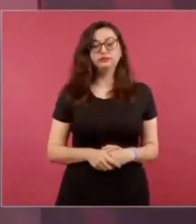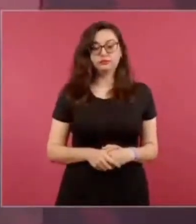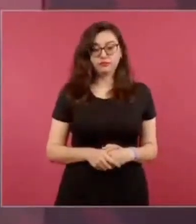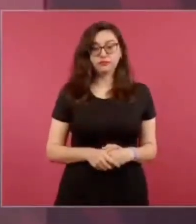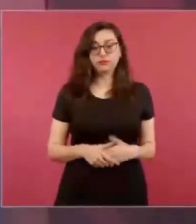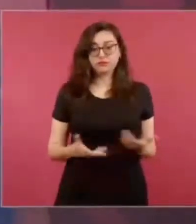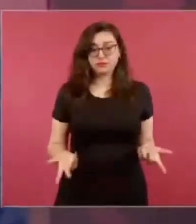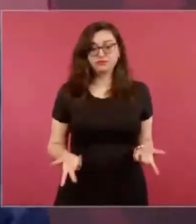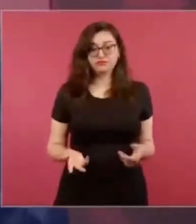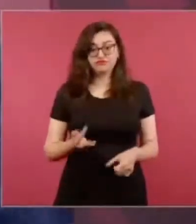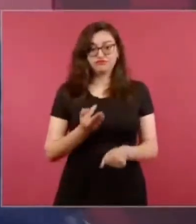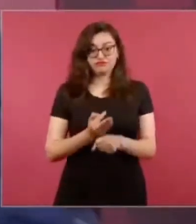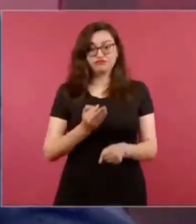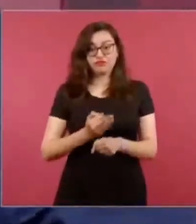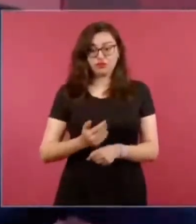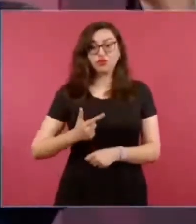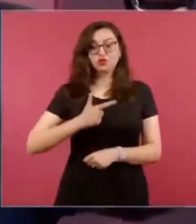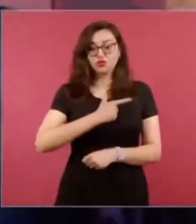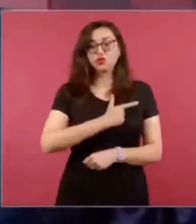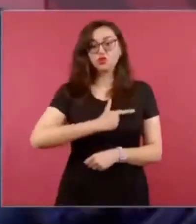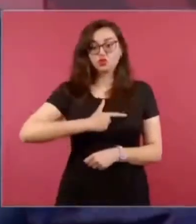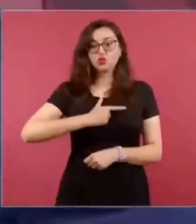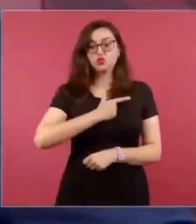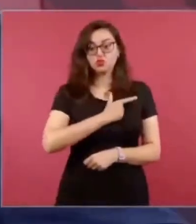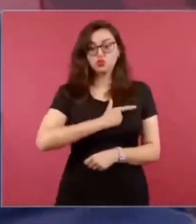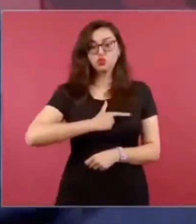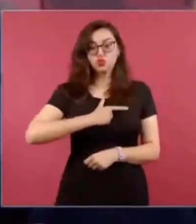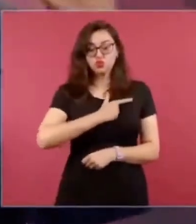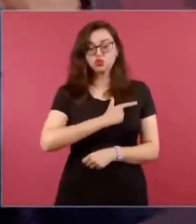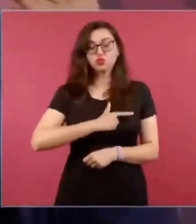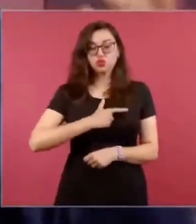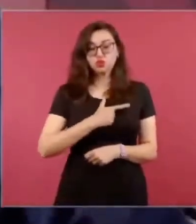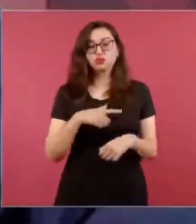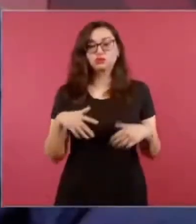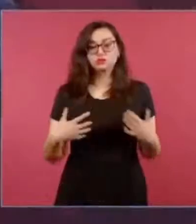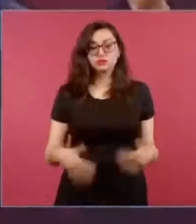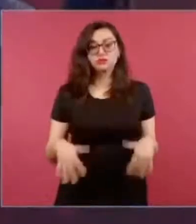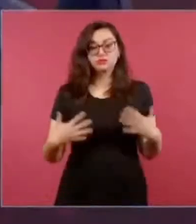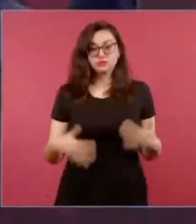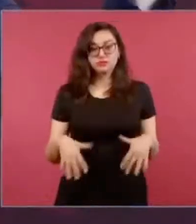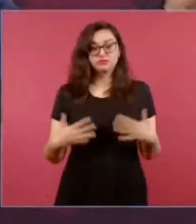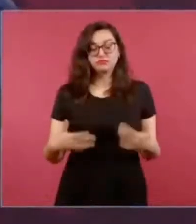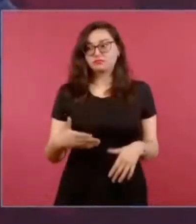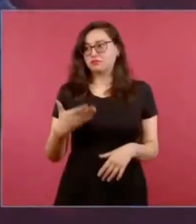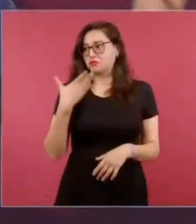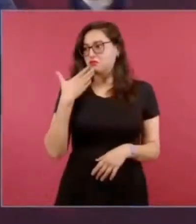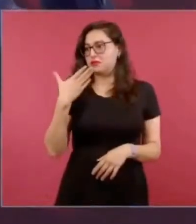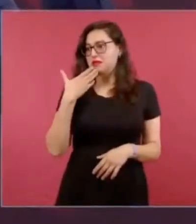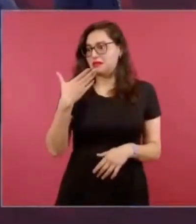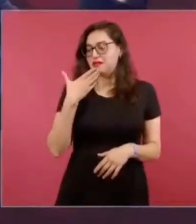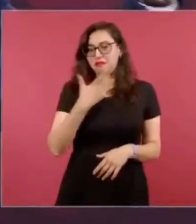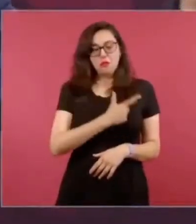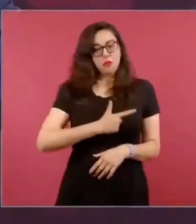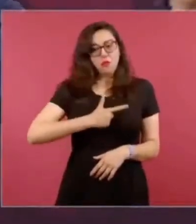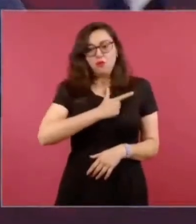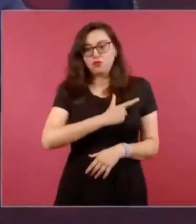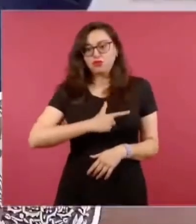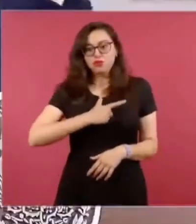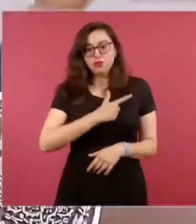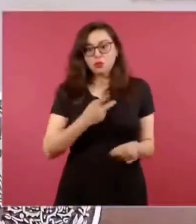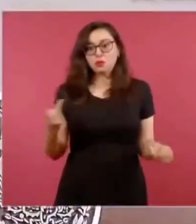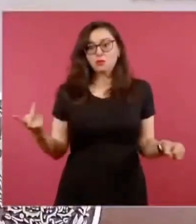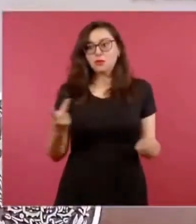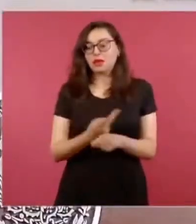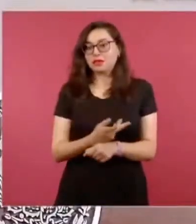la pensión a adultos mayores, ahora ya todo el mundo quiere y apoya los programas de bienestar. Ya no es